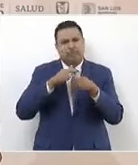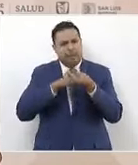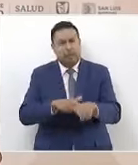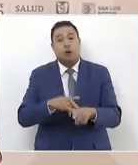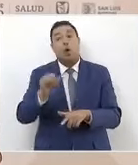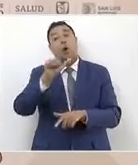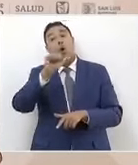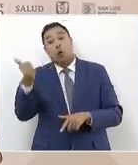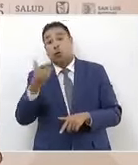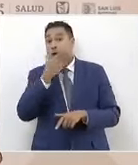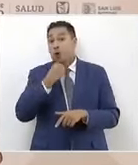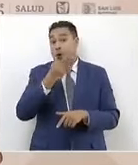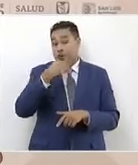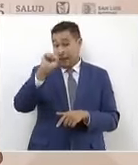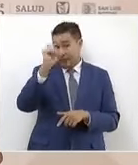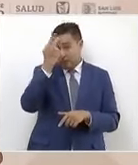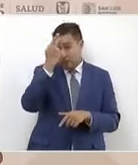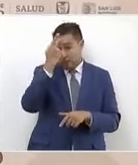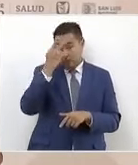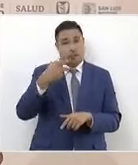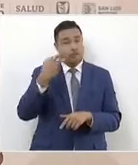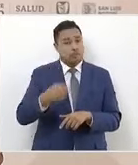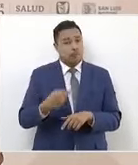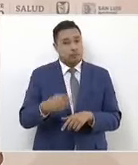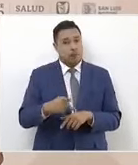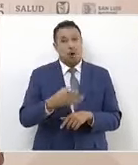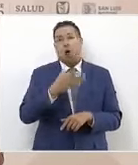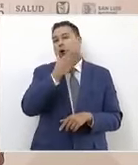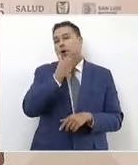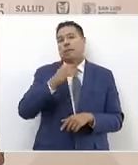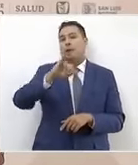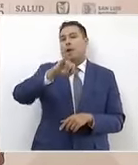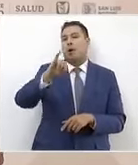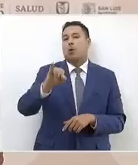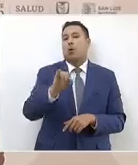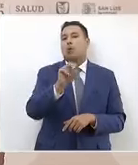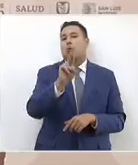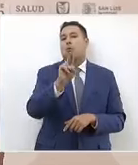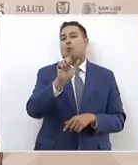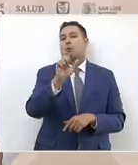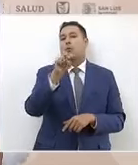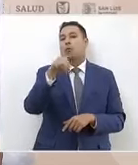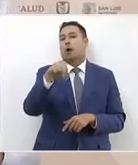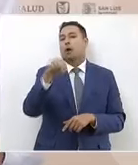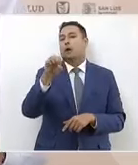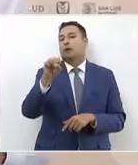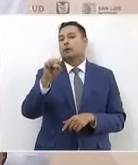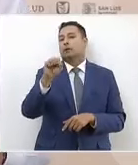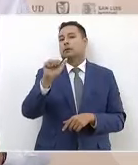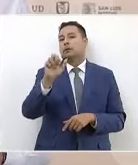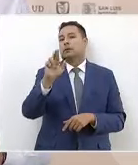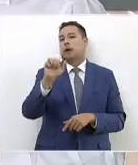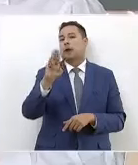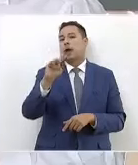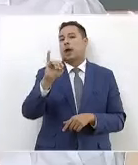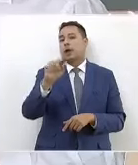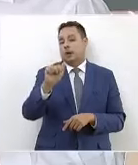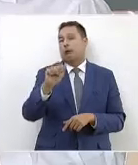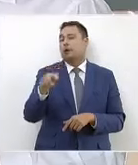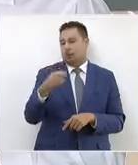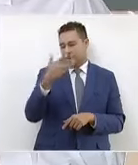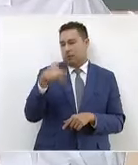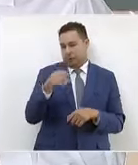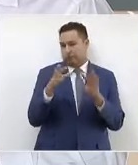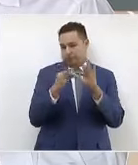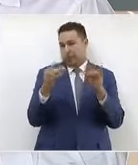otro extraordinario revolucionario, Juan Sarabia. Les voy a contar algo de Juan